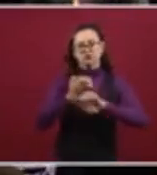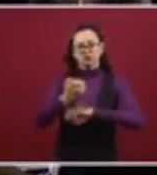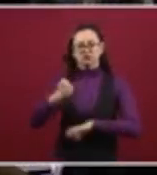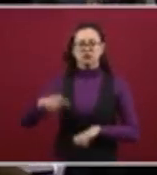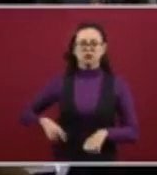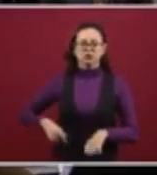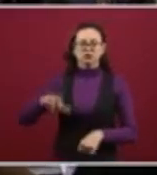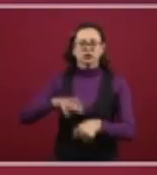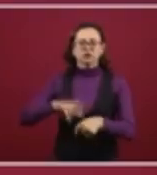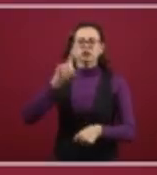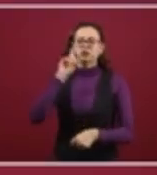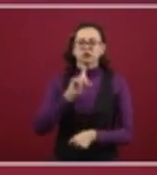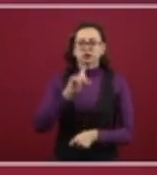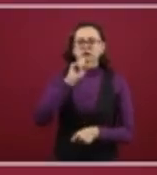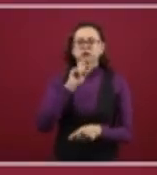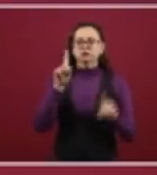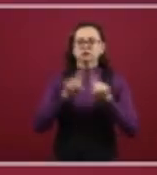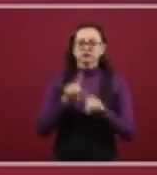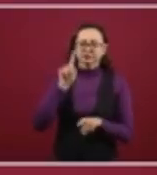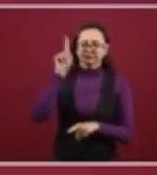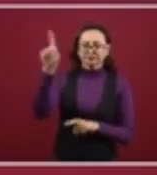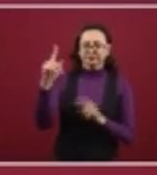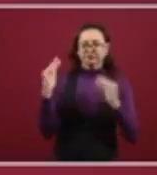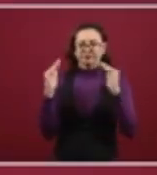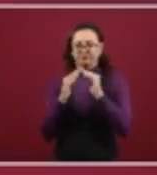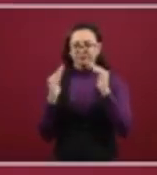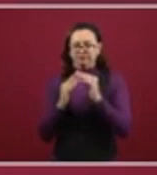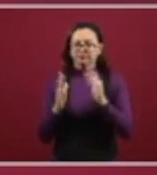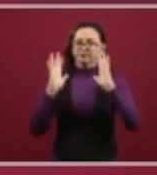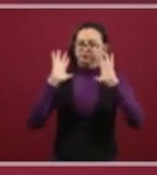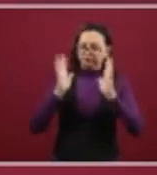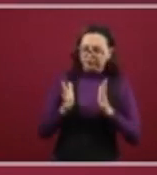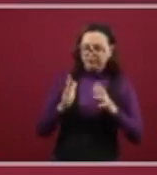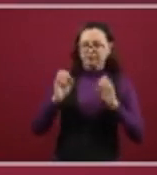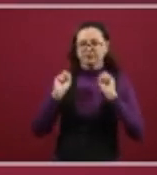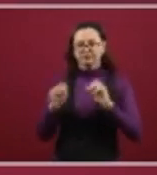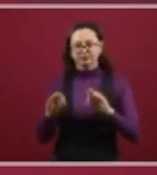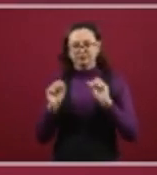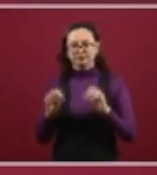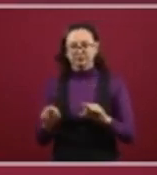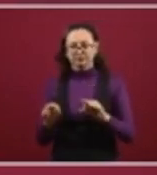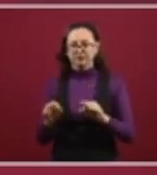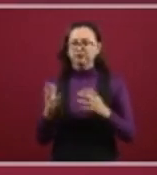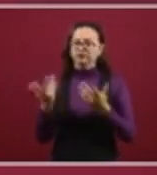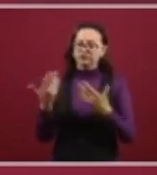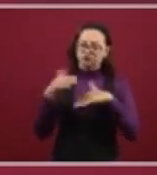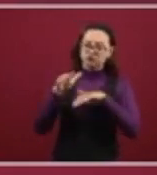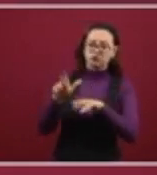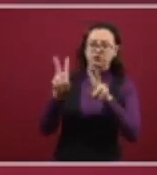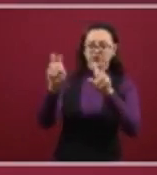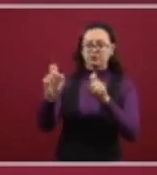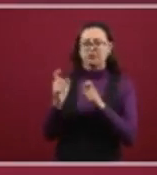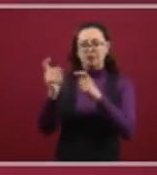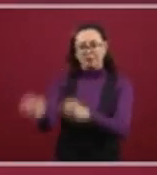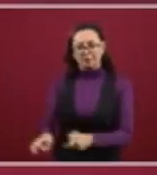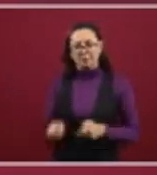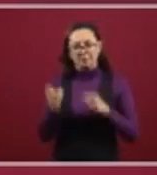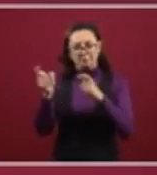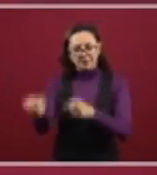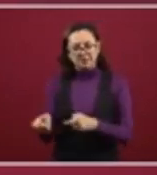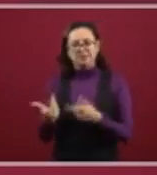tengo ya una casa en Ciudad Obregón, estamos atendiendo temas relacionados con la pesca. Este fin de semana